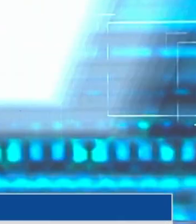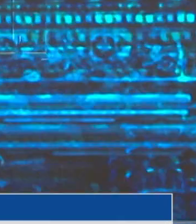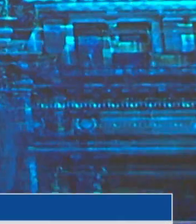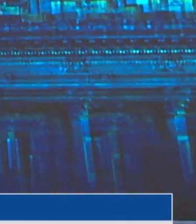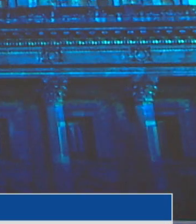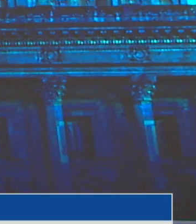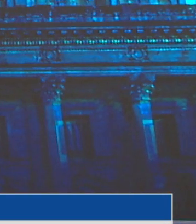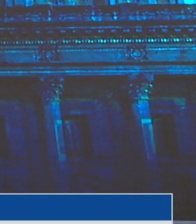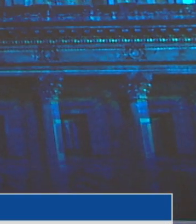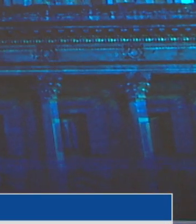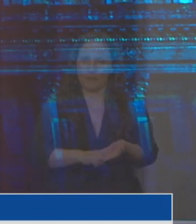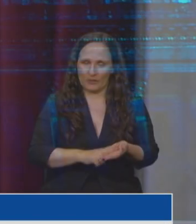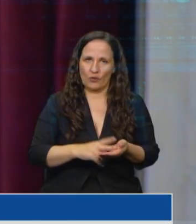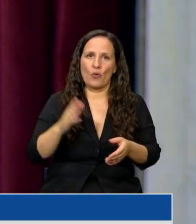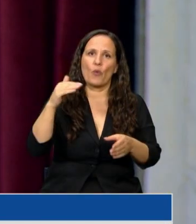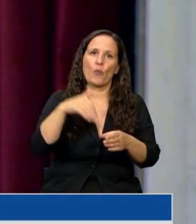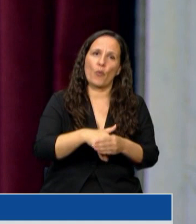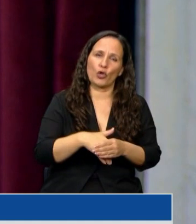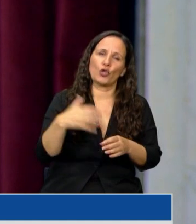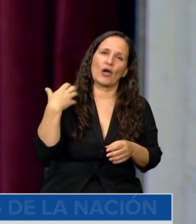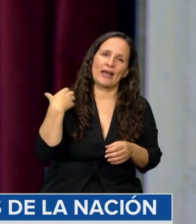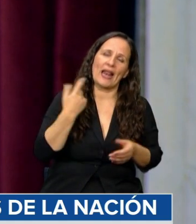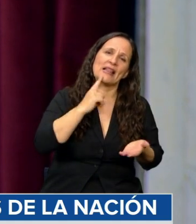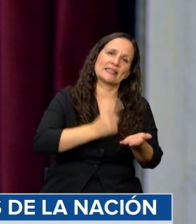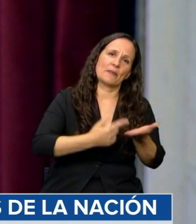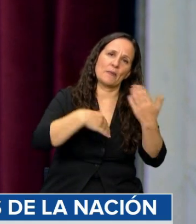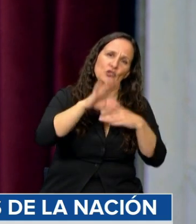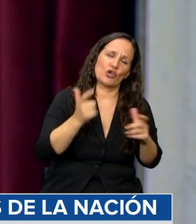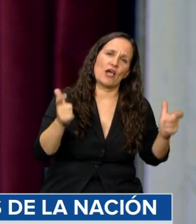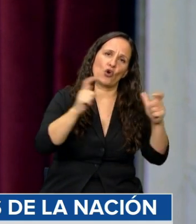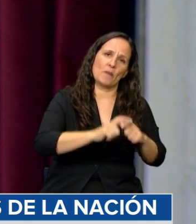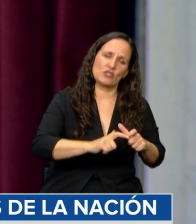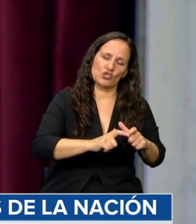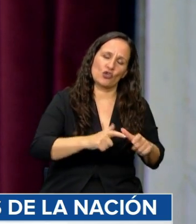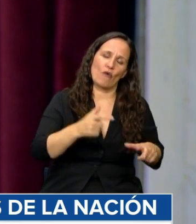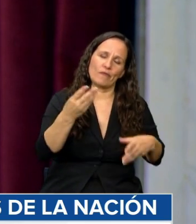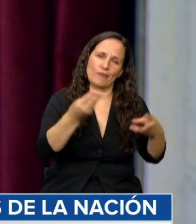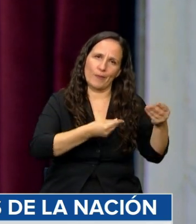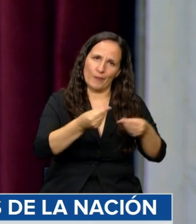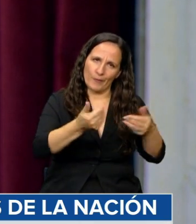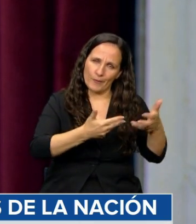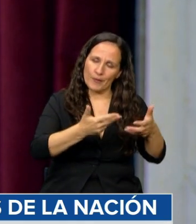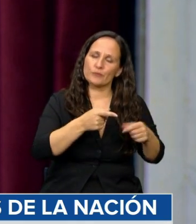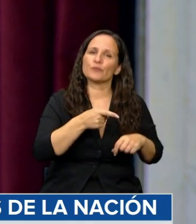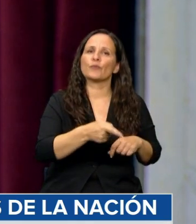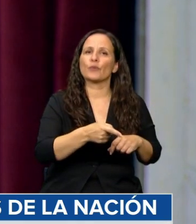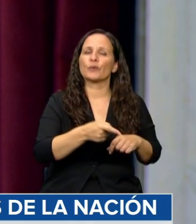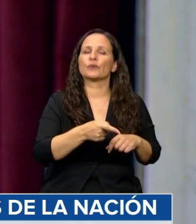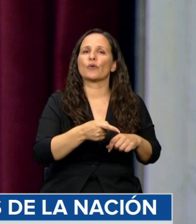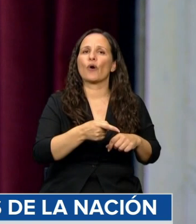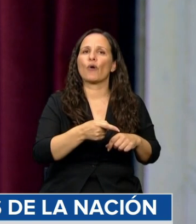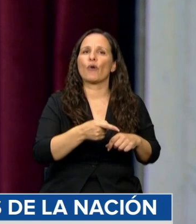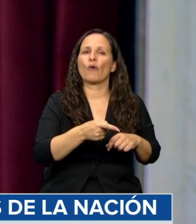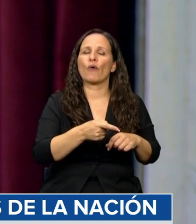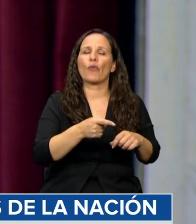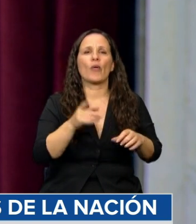Compras sin IVA. Se va a votar en general el dictamen de mayoría de la Comisión de Presupuesto y Hacienda